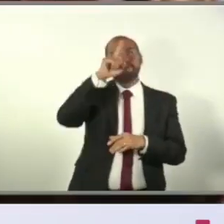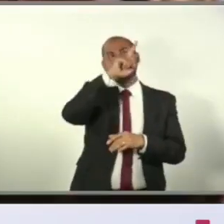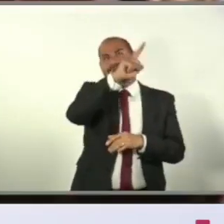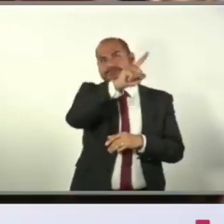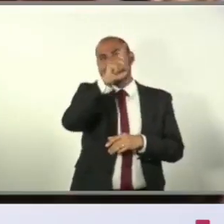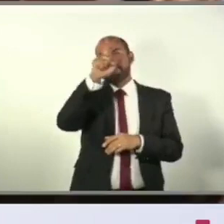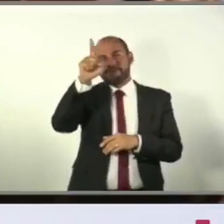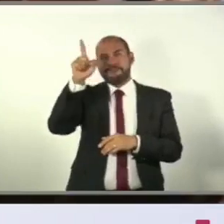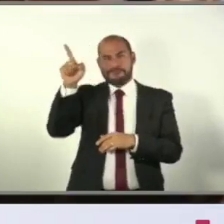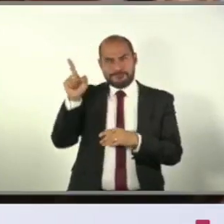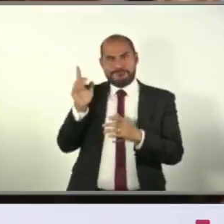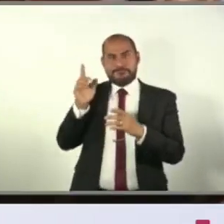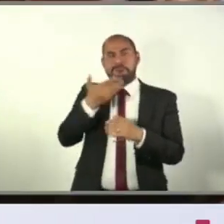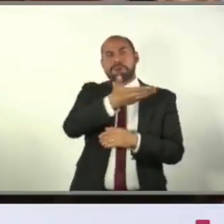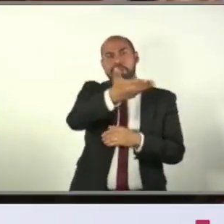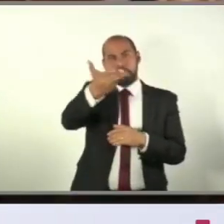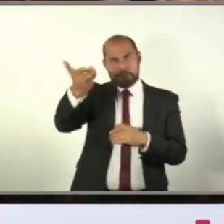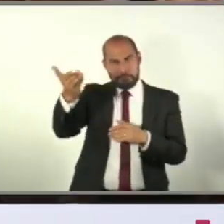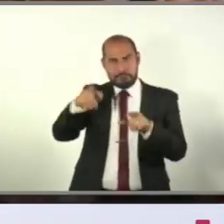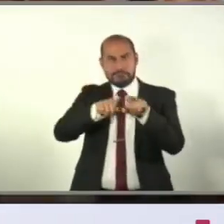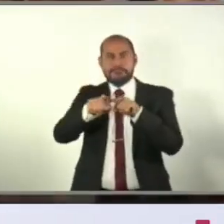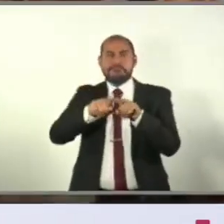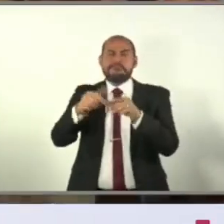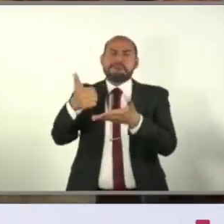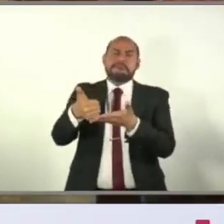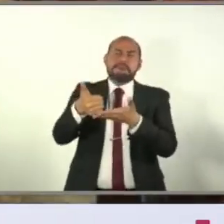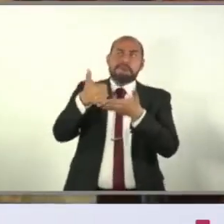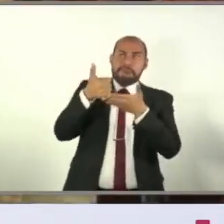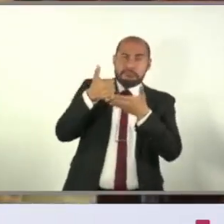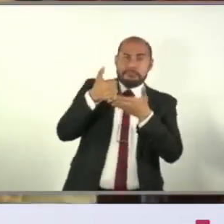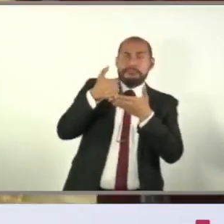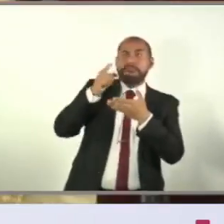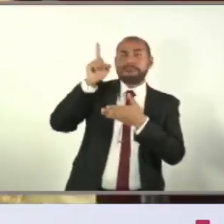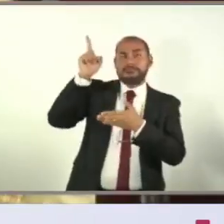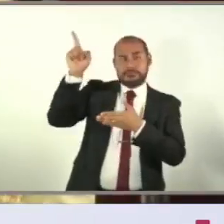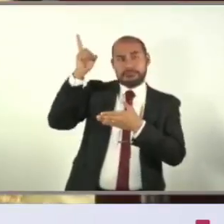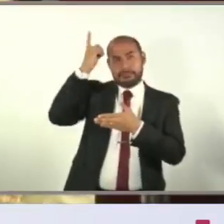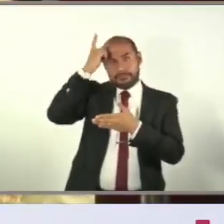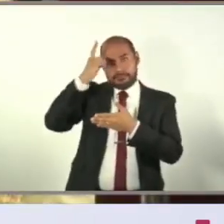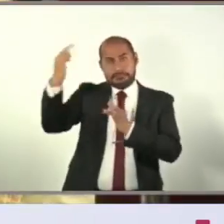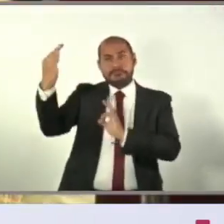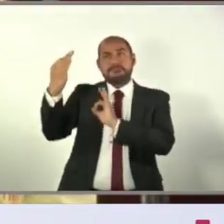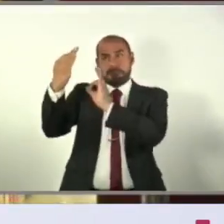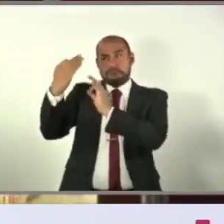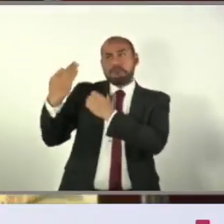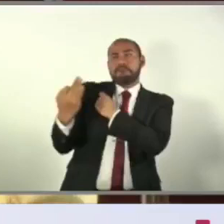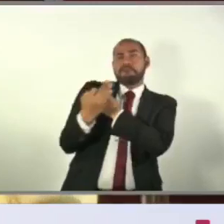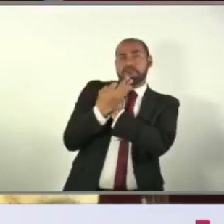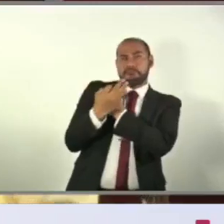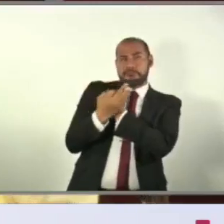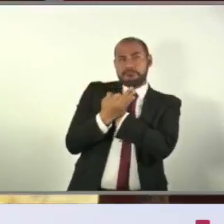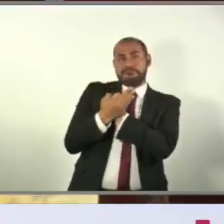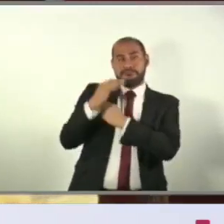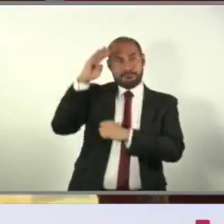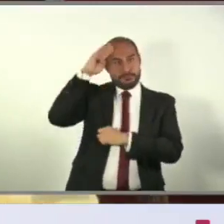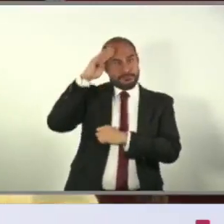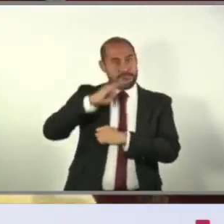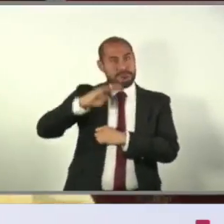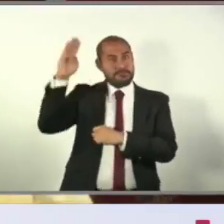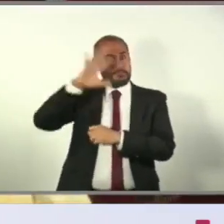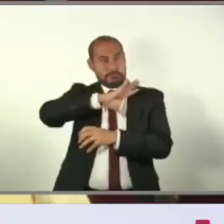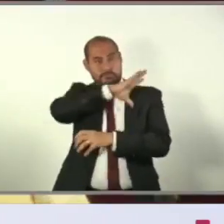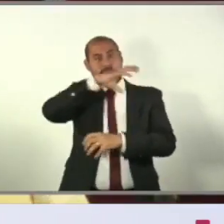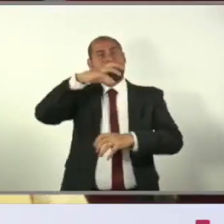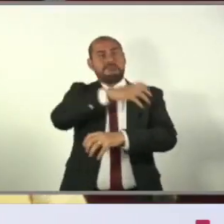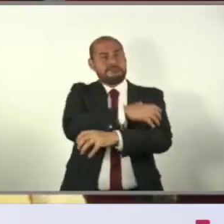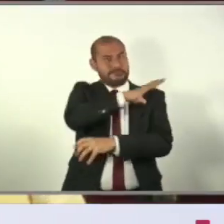ustedes, hermanos, que intercedan por mí ante Dios nuestro Señor. El Señor Todopoderoso